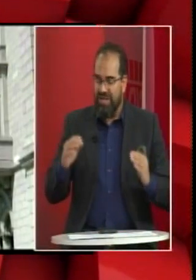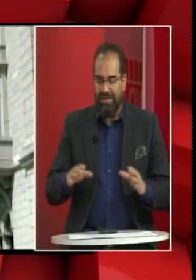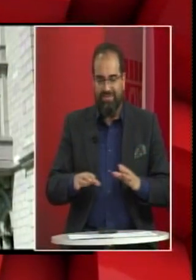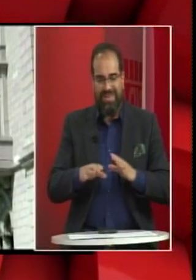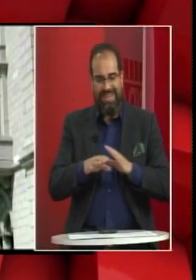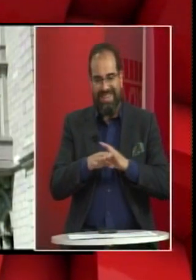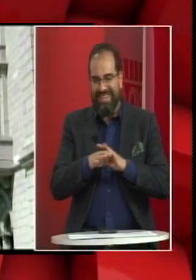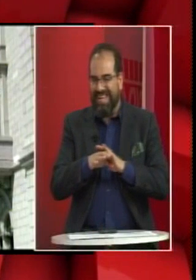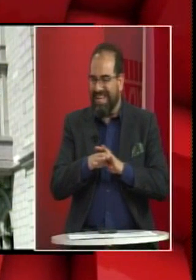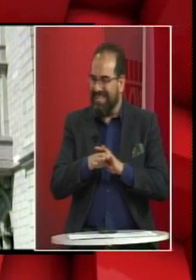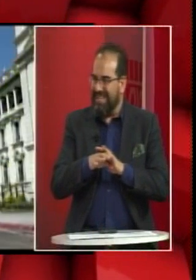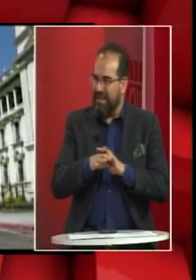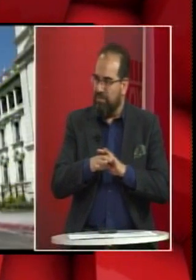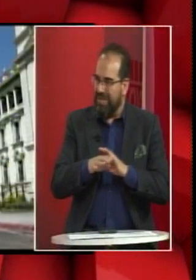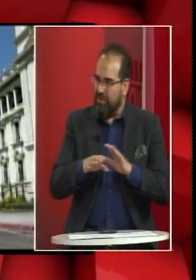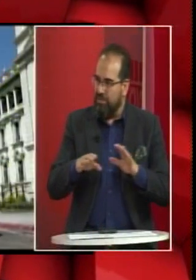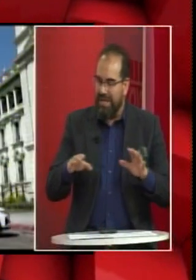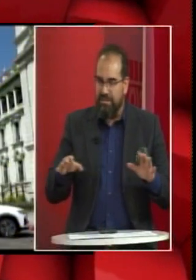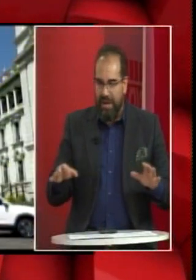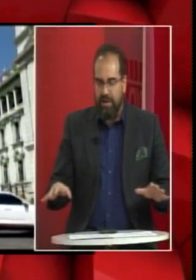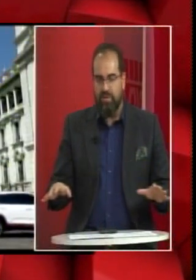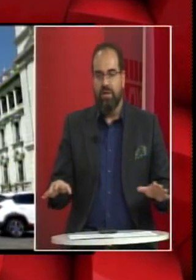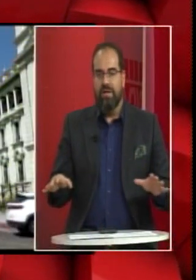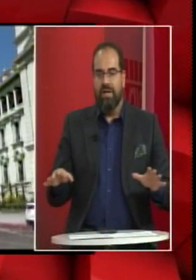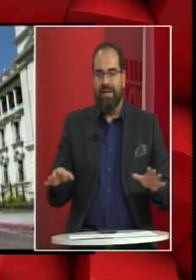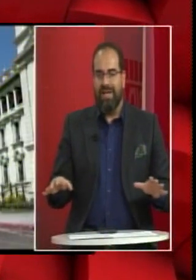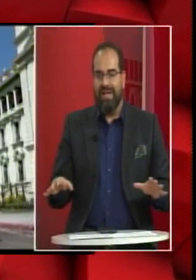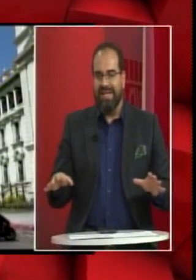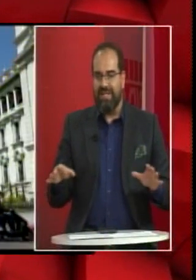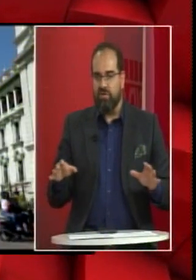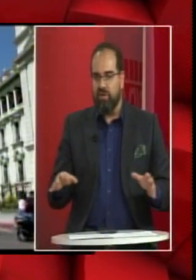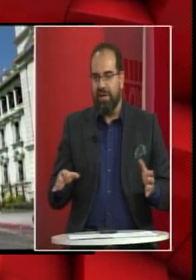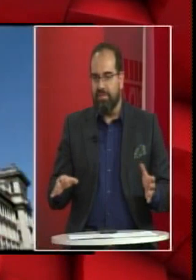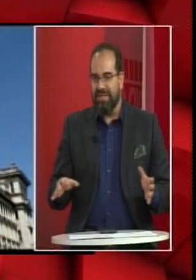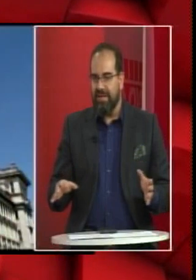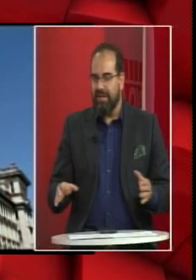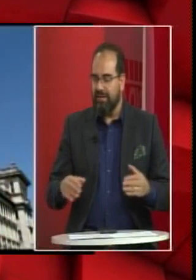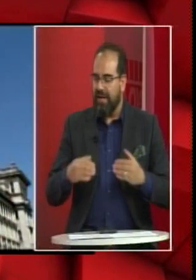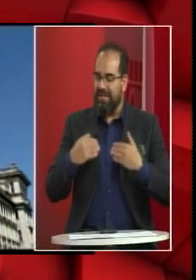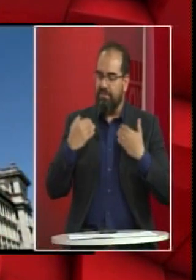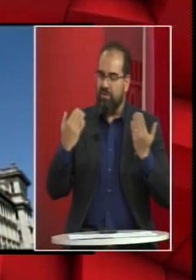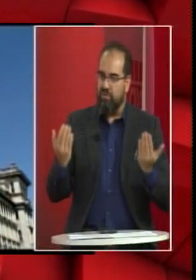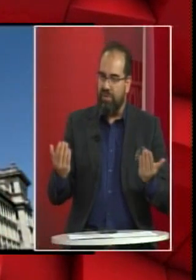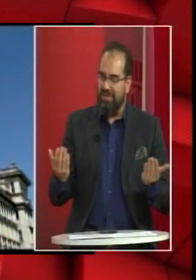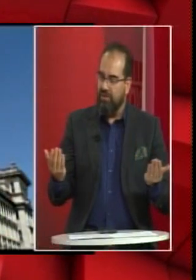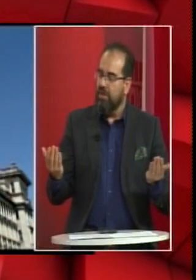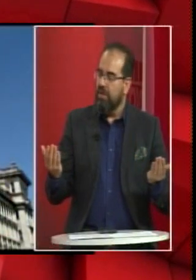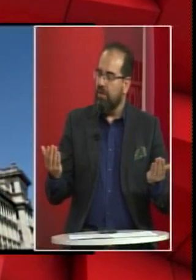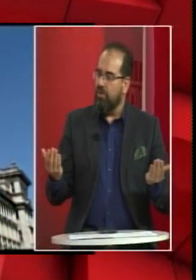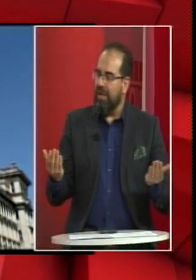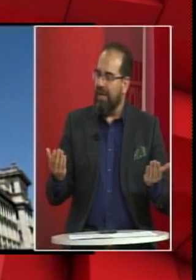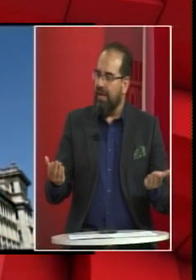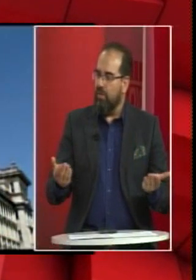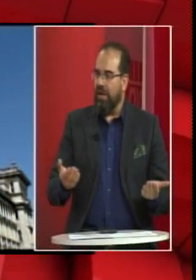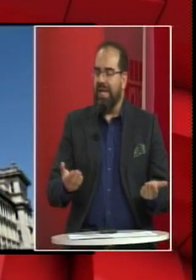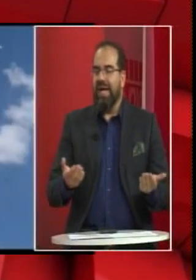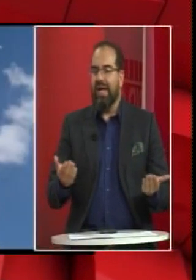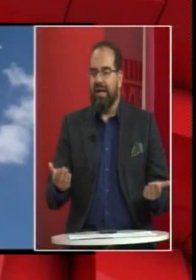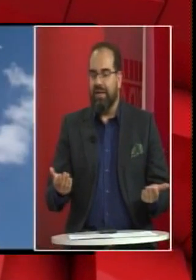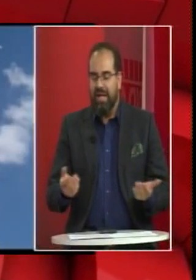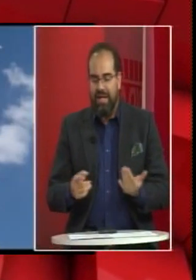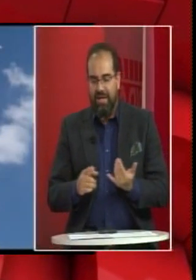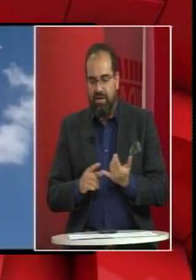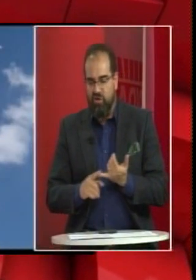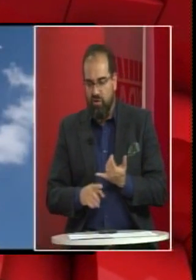conocer desde el puesto más bajo que tiene la institución que representa hasta, por supuesto, lo que él o ella